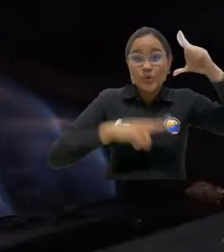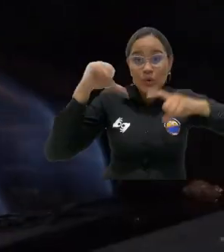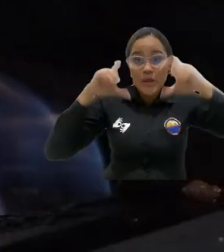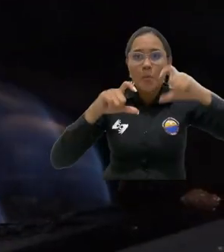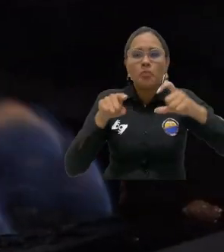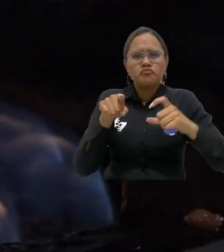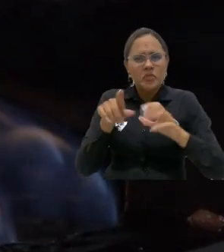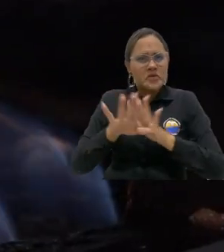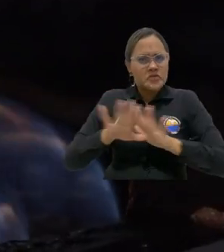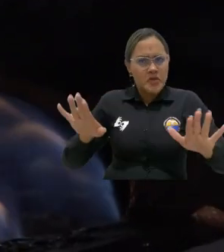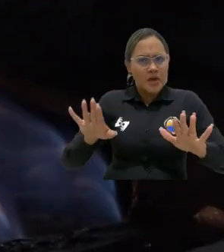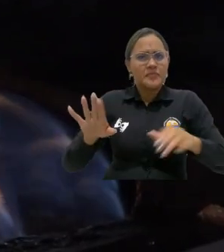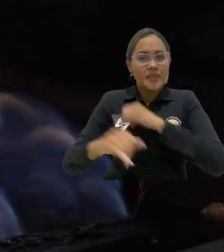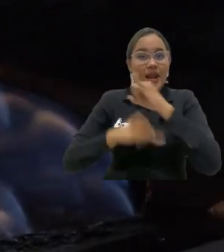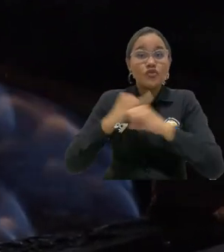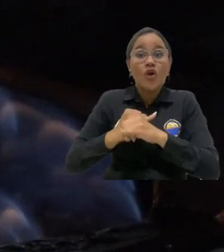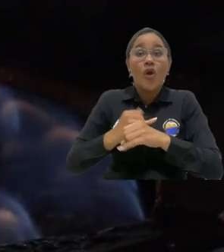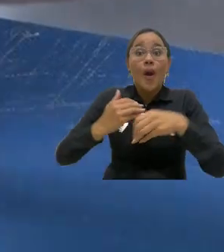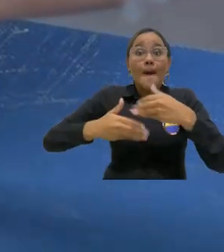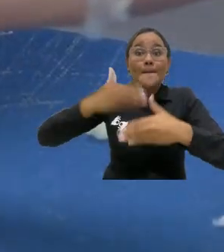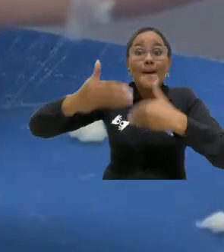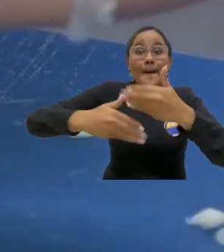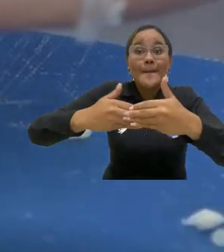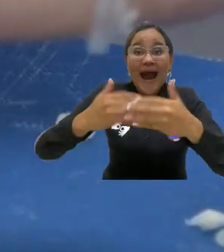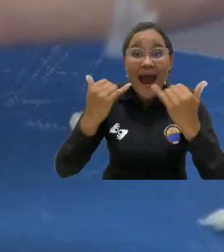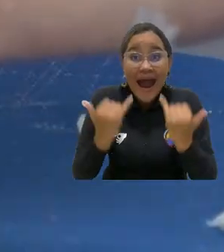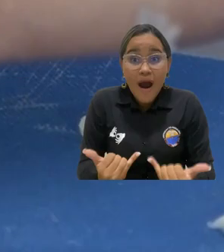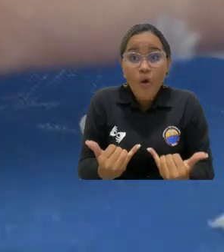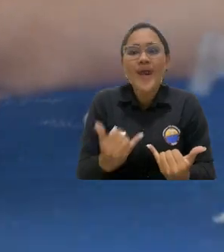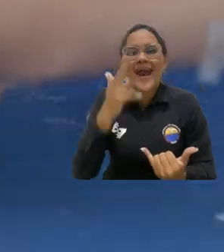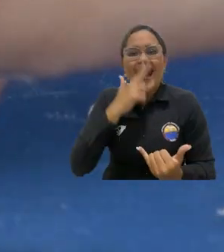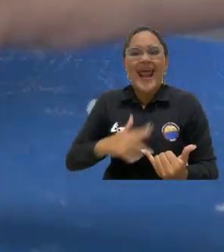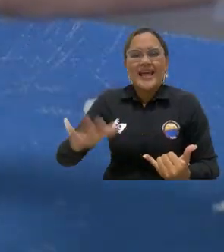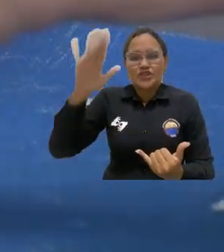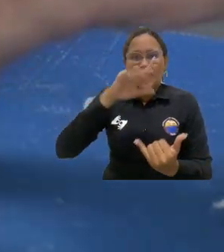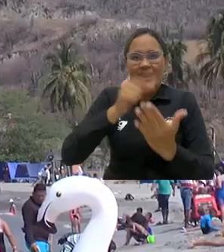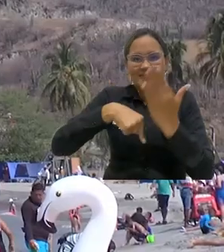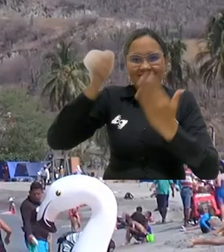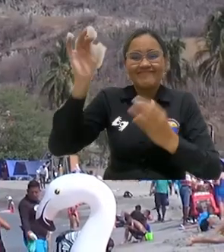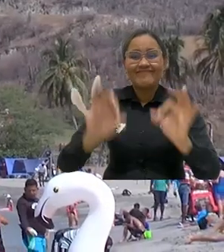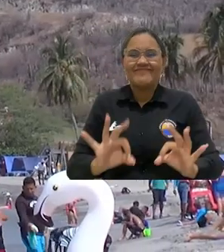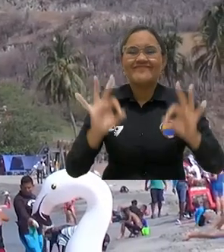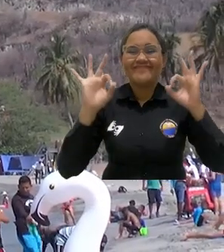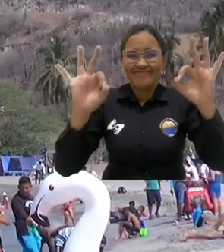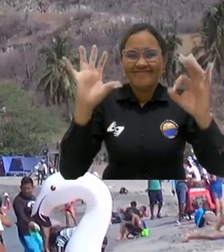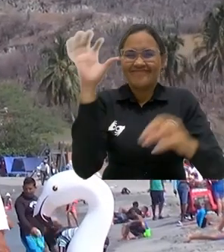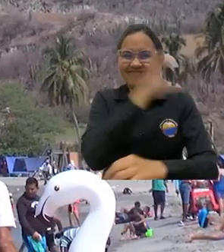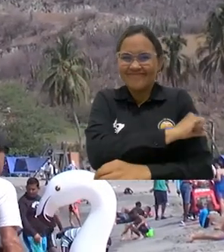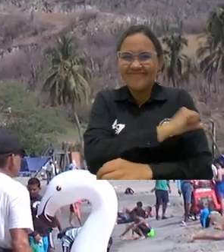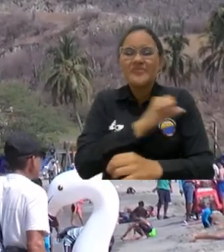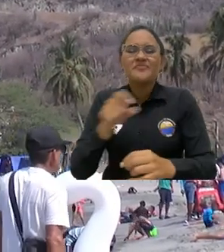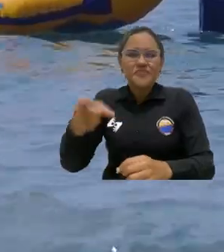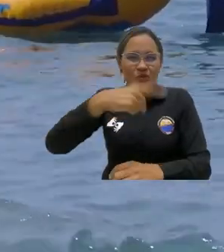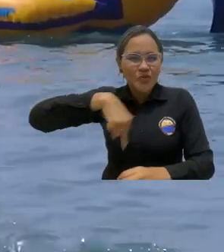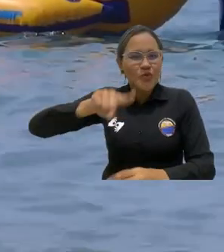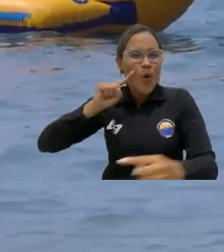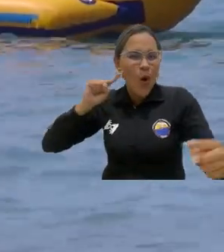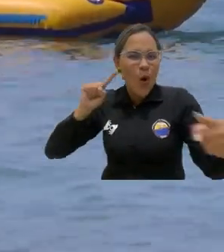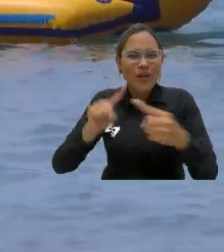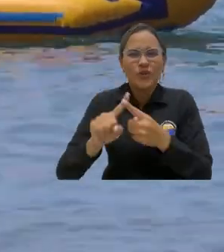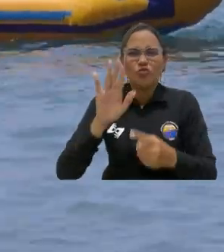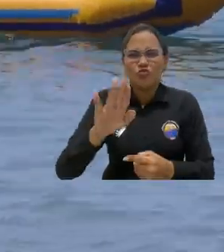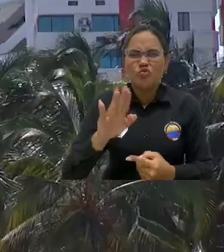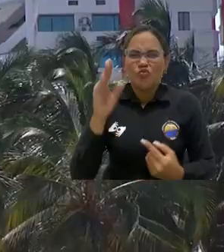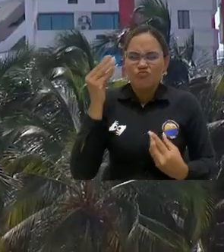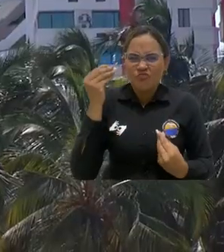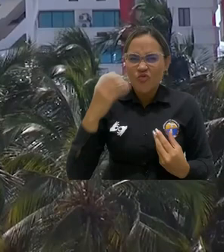proceso que hoy ratifica su excelencia ahora a nivel nacional un logro que los compromete aún más en el cumplimiento del código